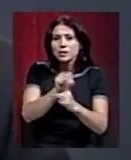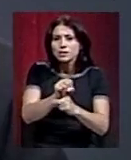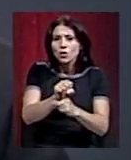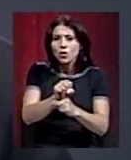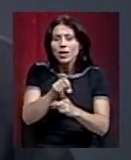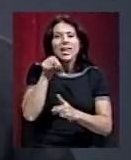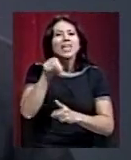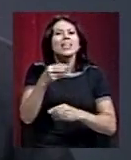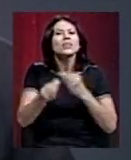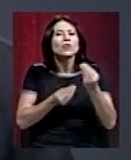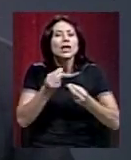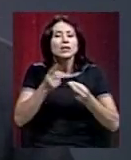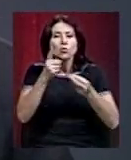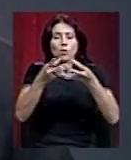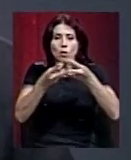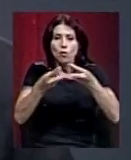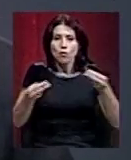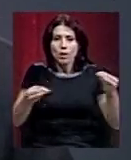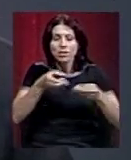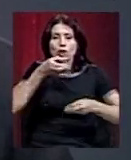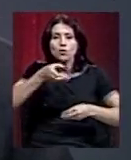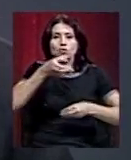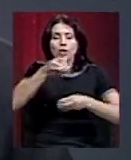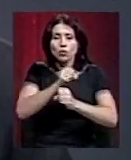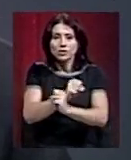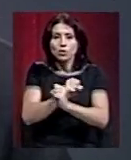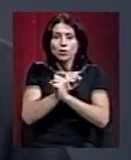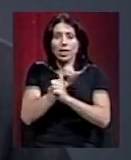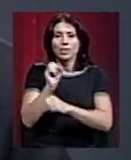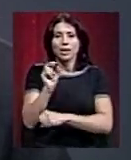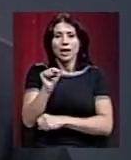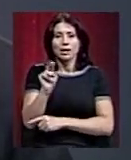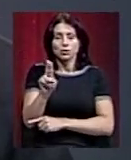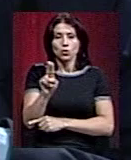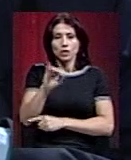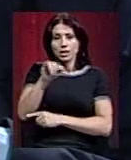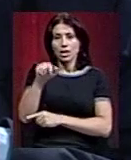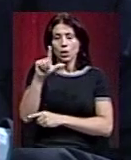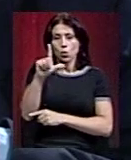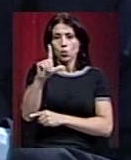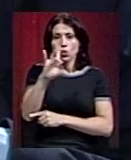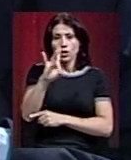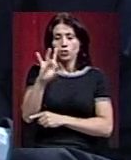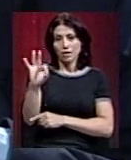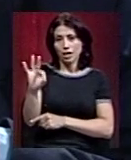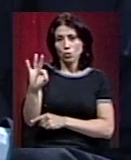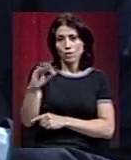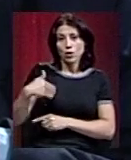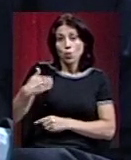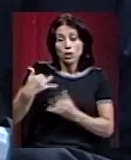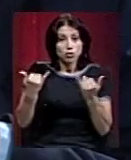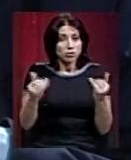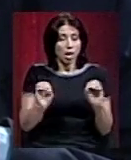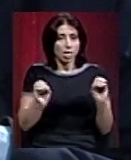en una resolución del Consejo de Seguridad de Naciones Unidas de julio del 89, cuando ya no está